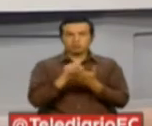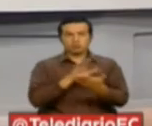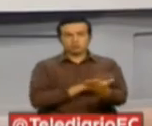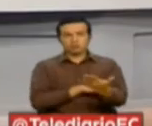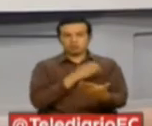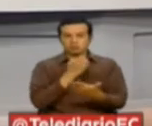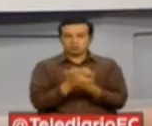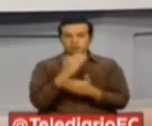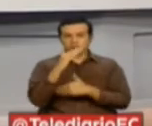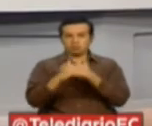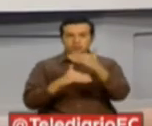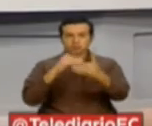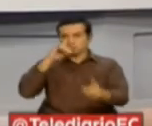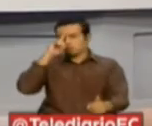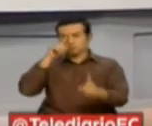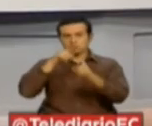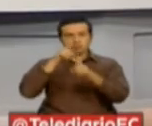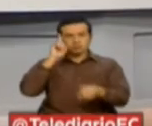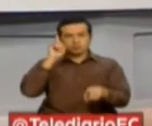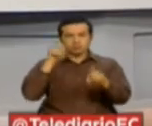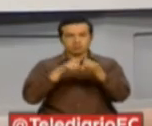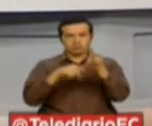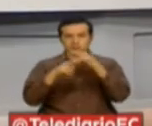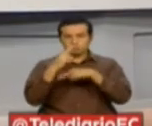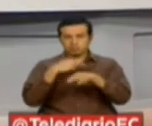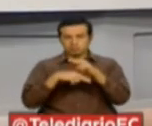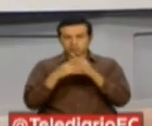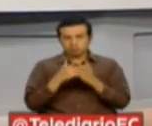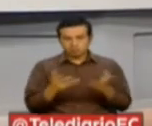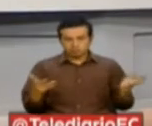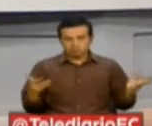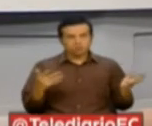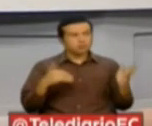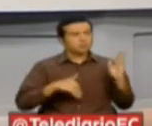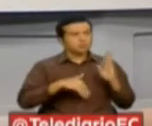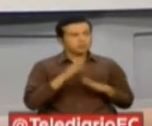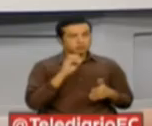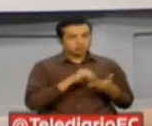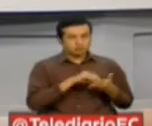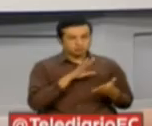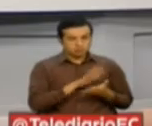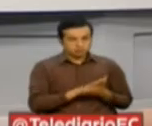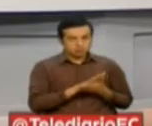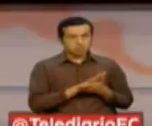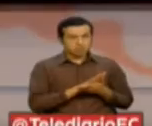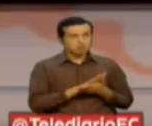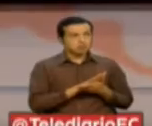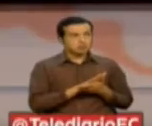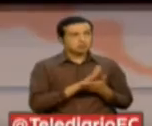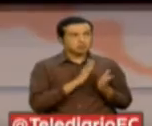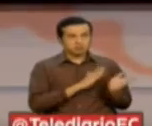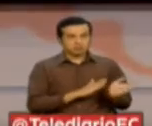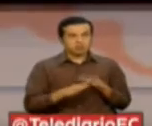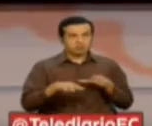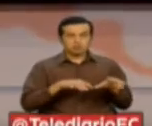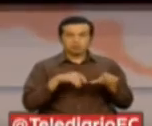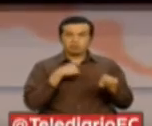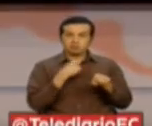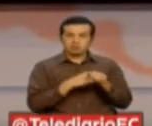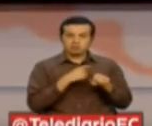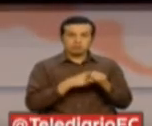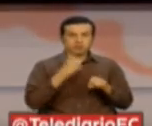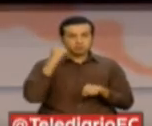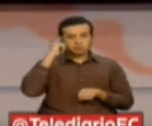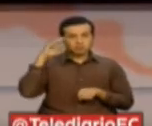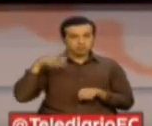avanza hacia el cierre de un acuerdo a comer más de más estados más y que se diga que es que si la fortaleza es que se establezcan acciones concretas desde